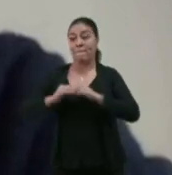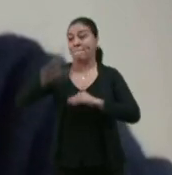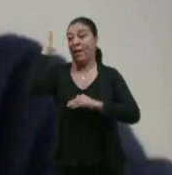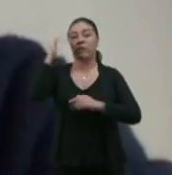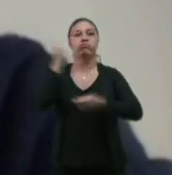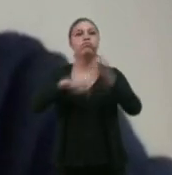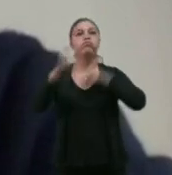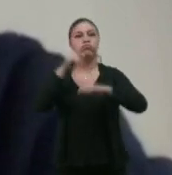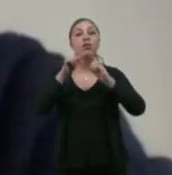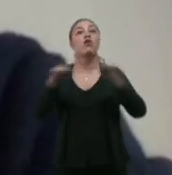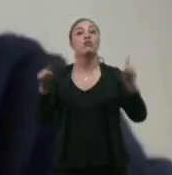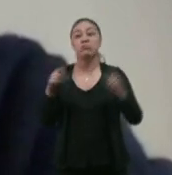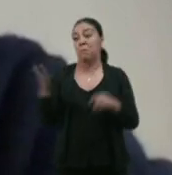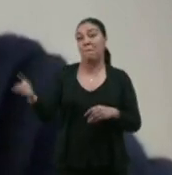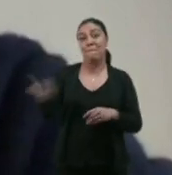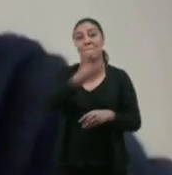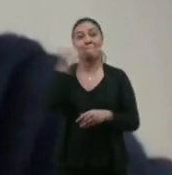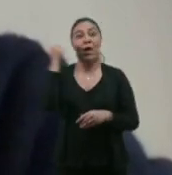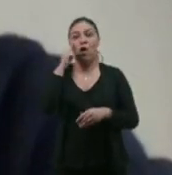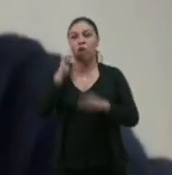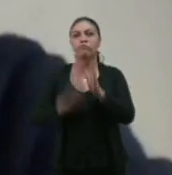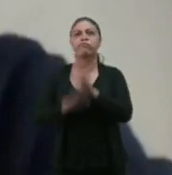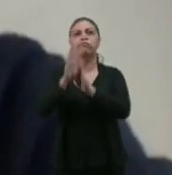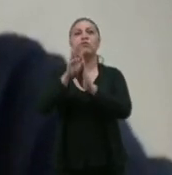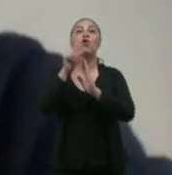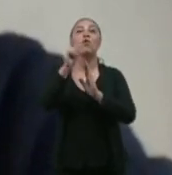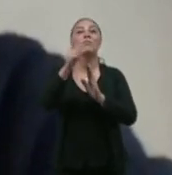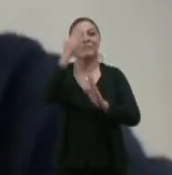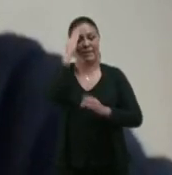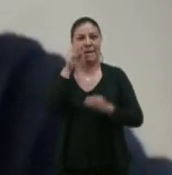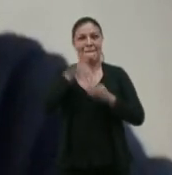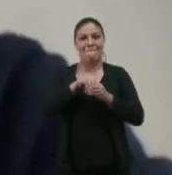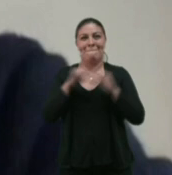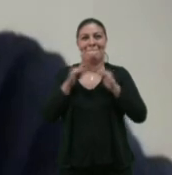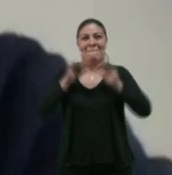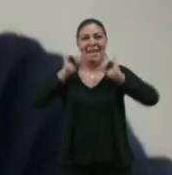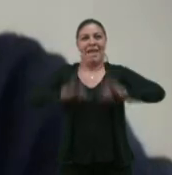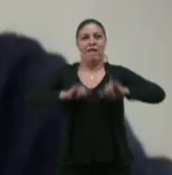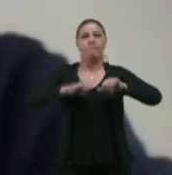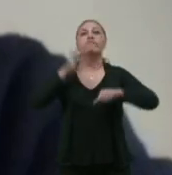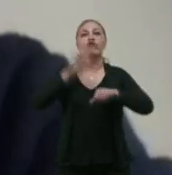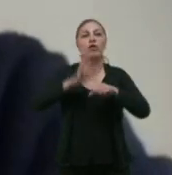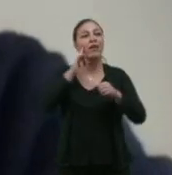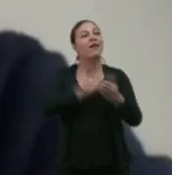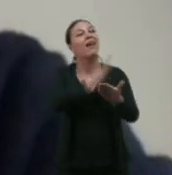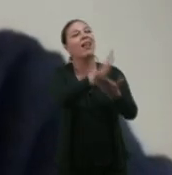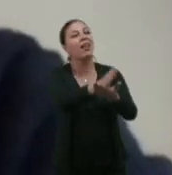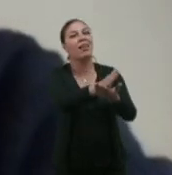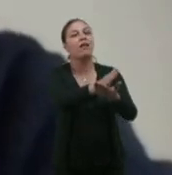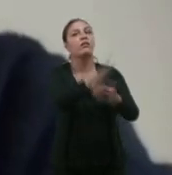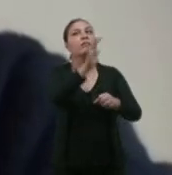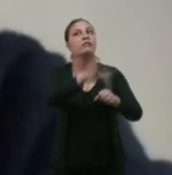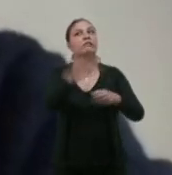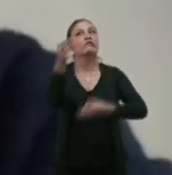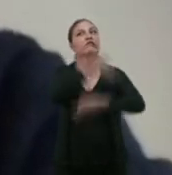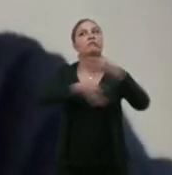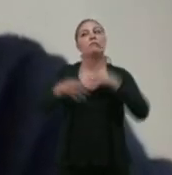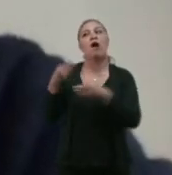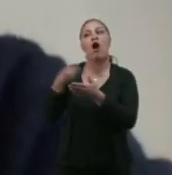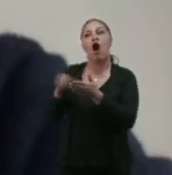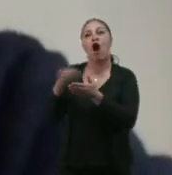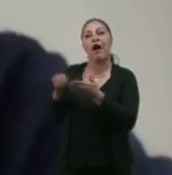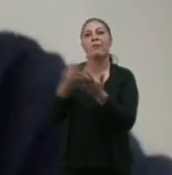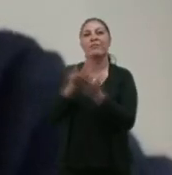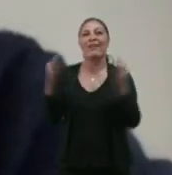que la gente ha quedado en sus casas trabajando, ha tenido que comprar cosas que antes de golpe no compraban, artículos para el hogar, para